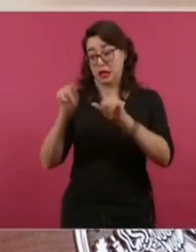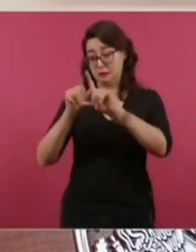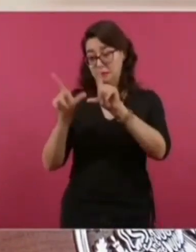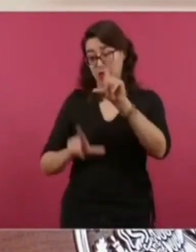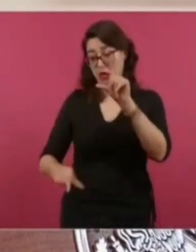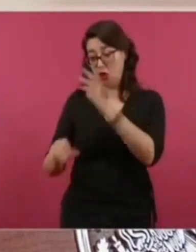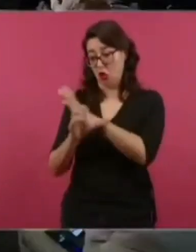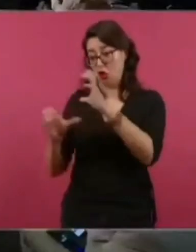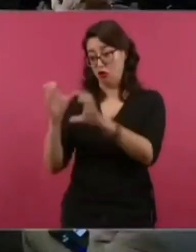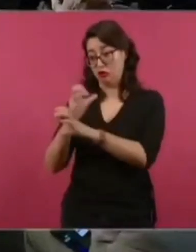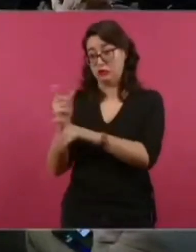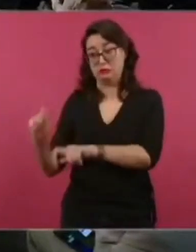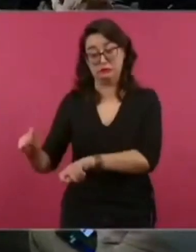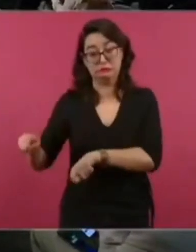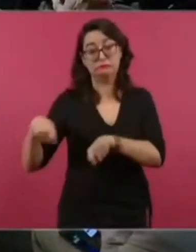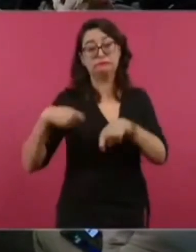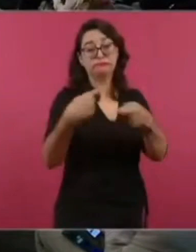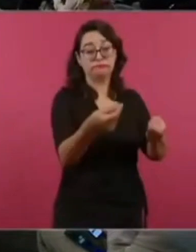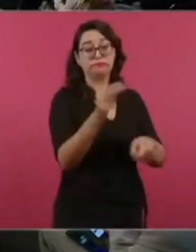de